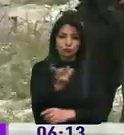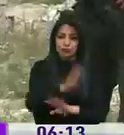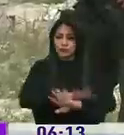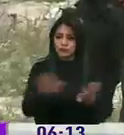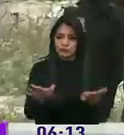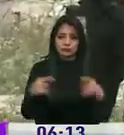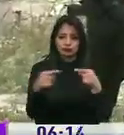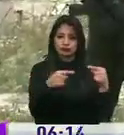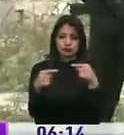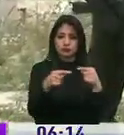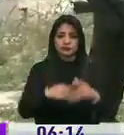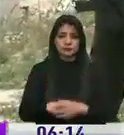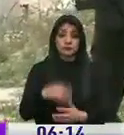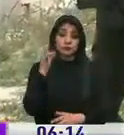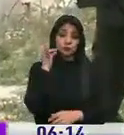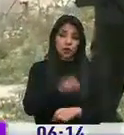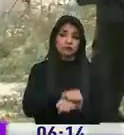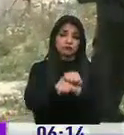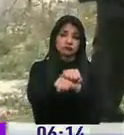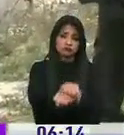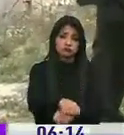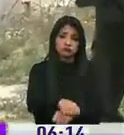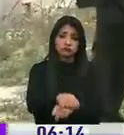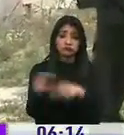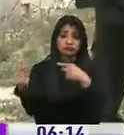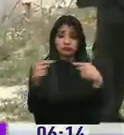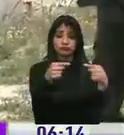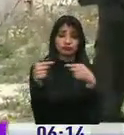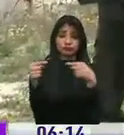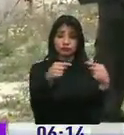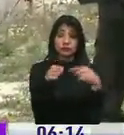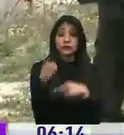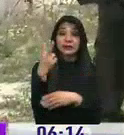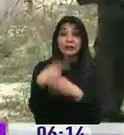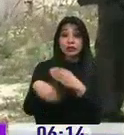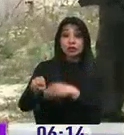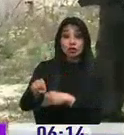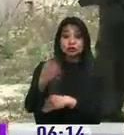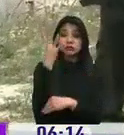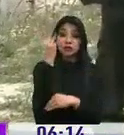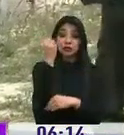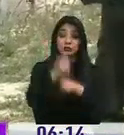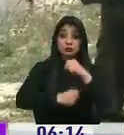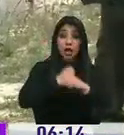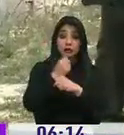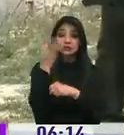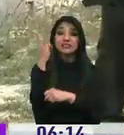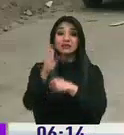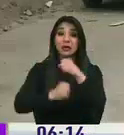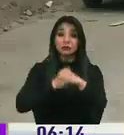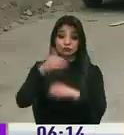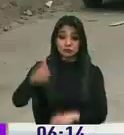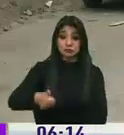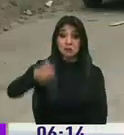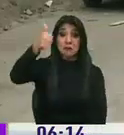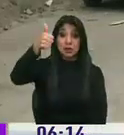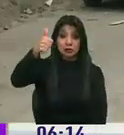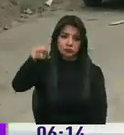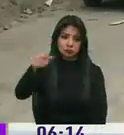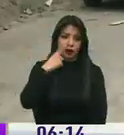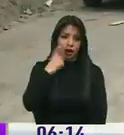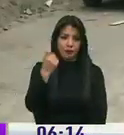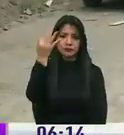la señora fue detenida aparentemente y la riña mortal la presenciaron sus hijos de 14 y 16 años el mayor de 19